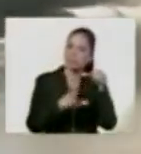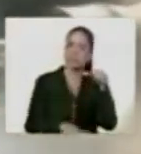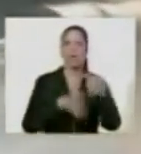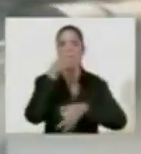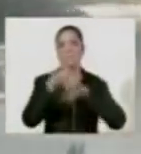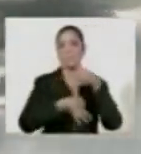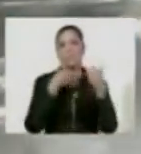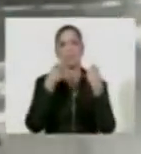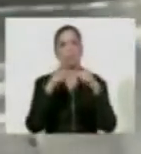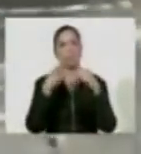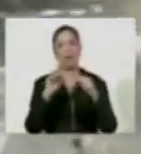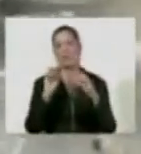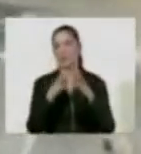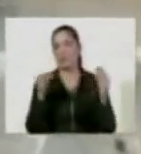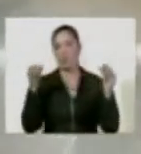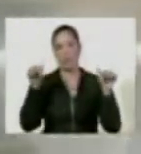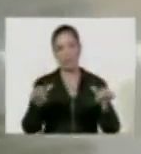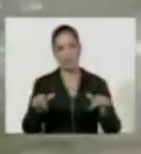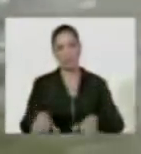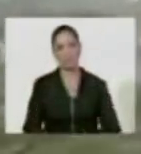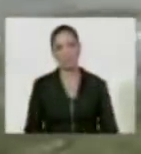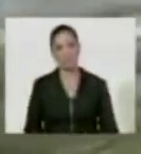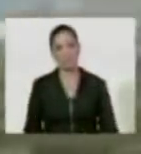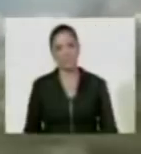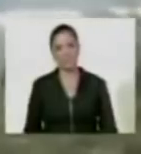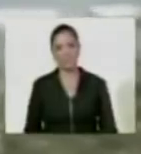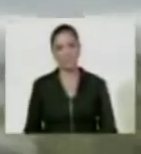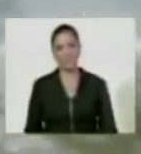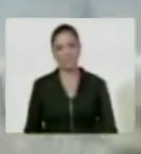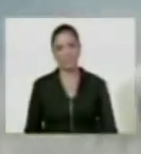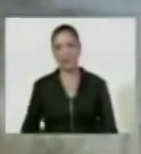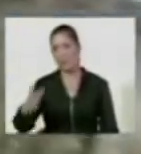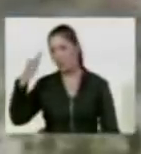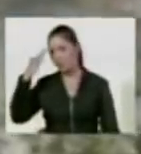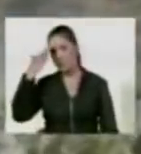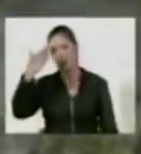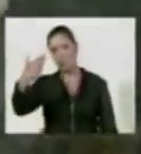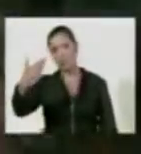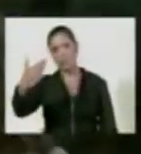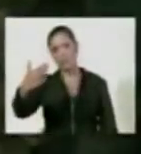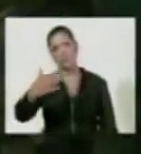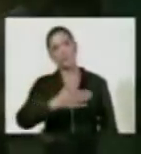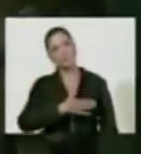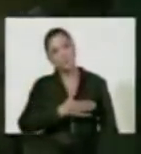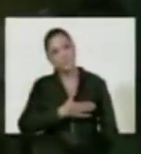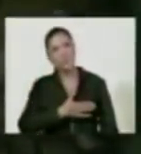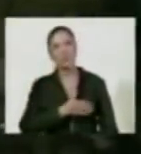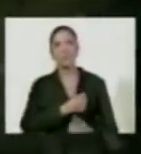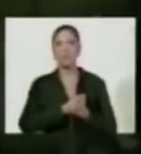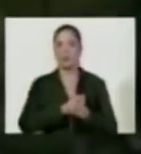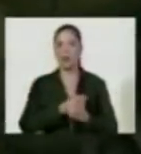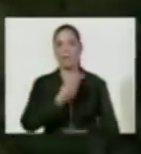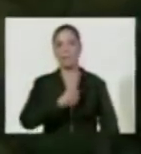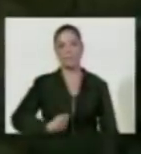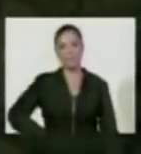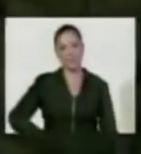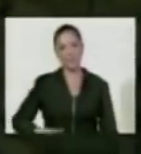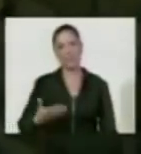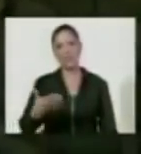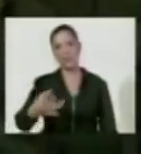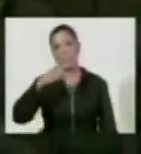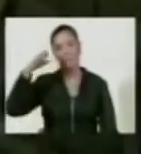empleo de la milicia en este ejercicio. Bueno, un saludo caluroso, amoroso a nuestro presidente